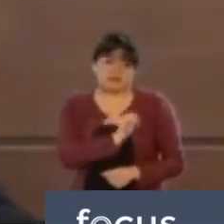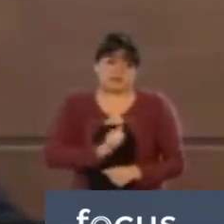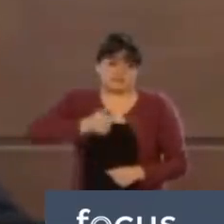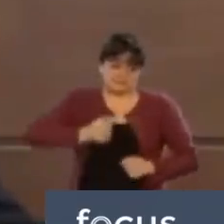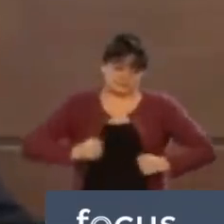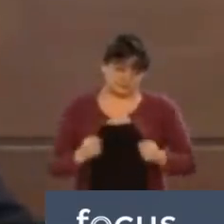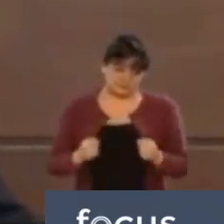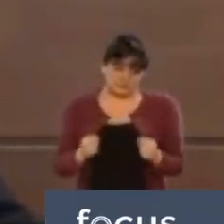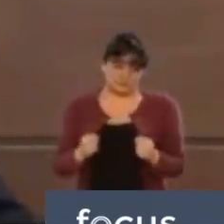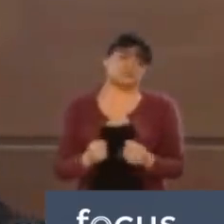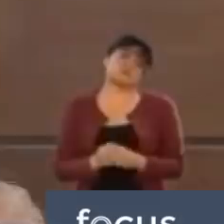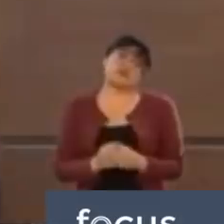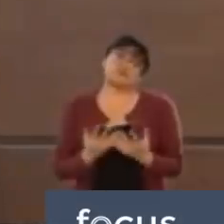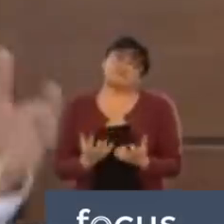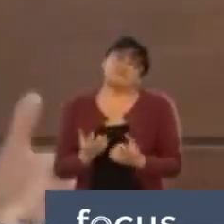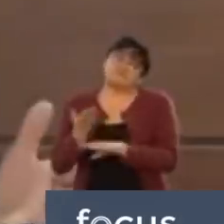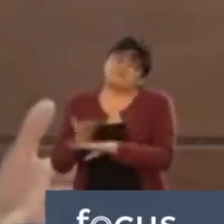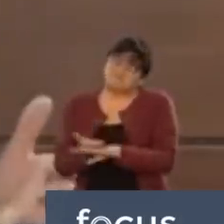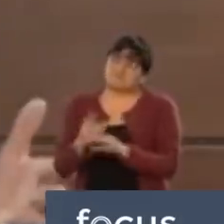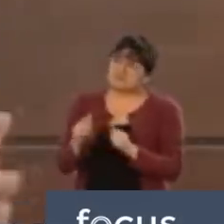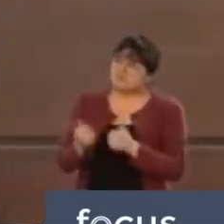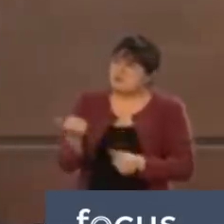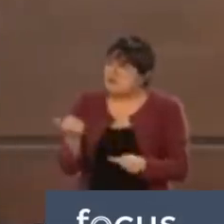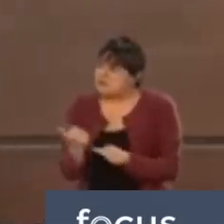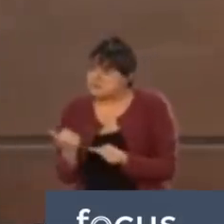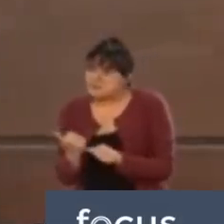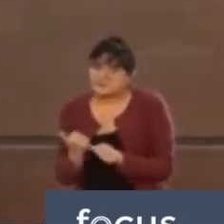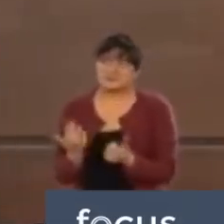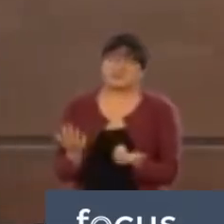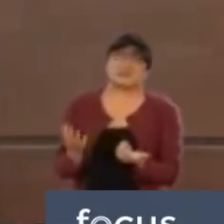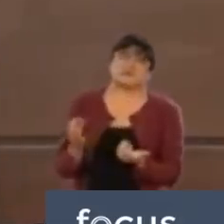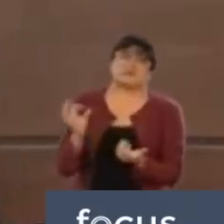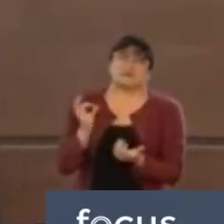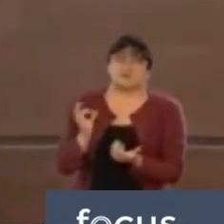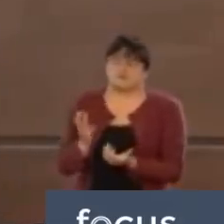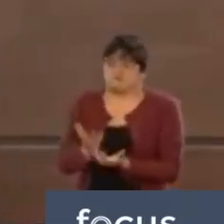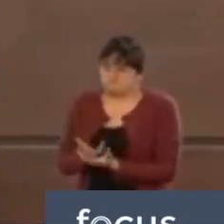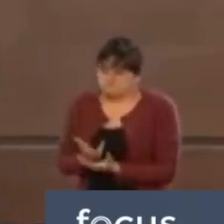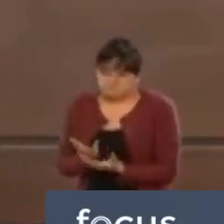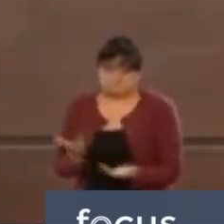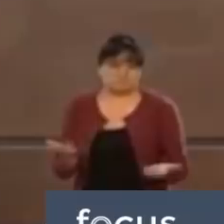nosotros dependa y podamos aportar en términos de asesoría, de consultoría para estas,